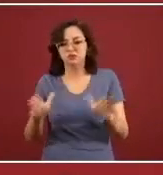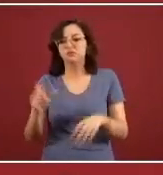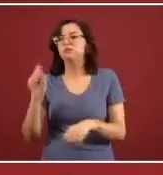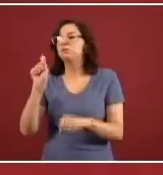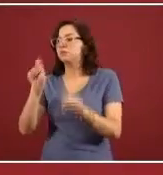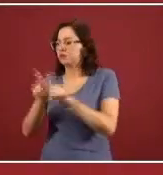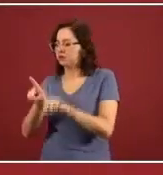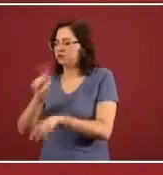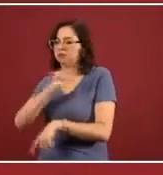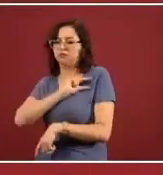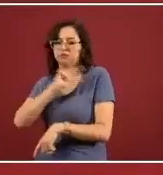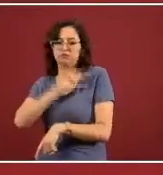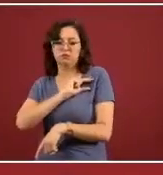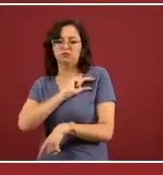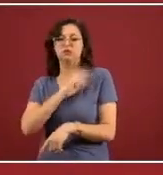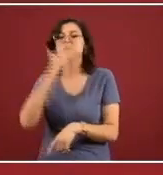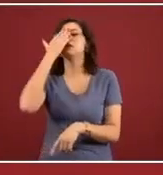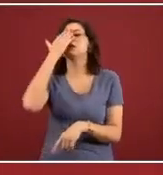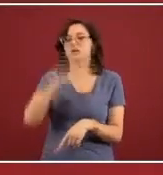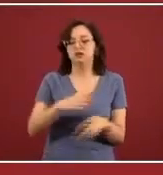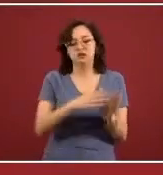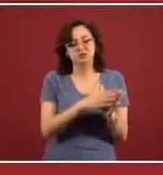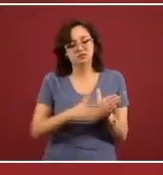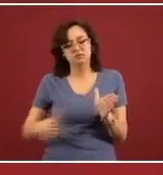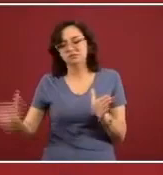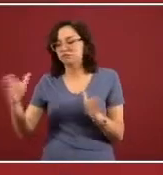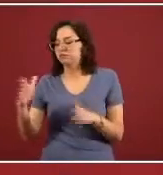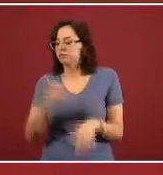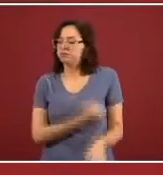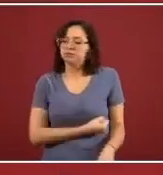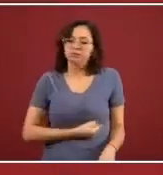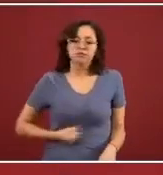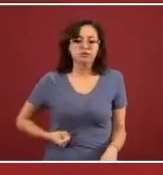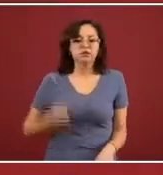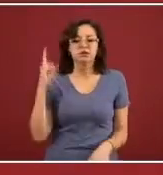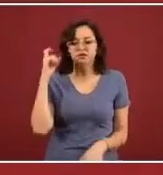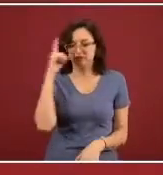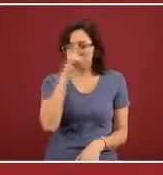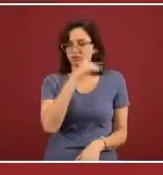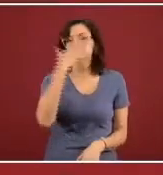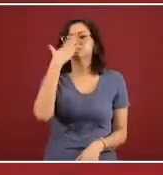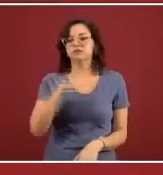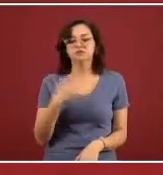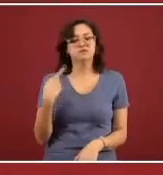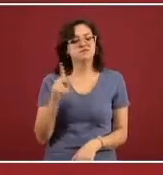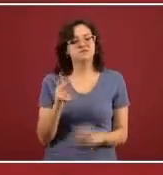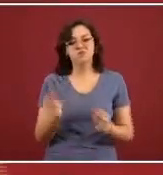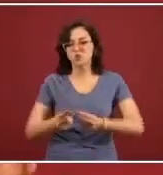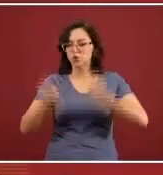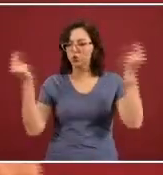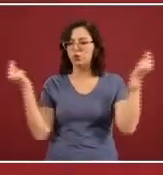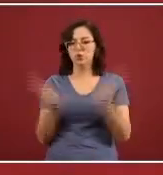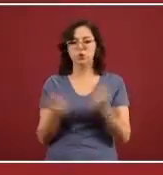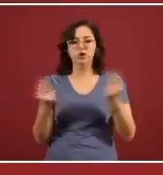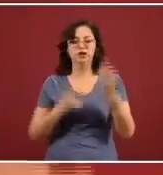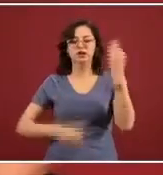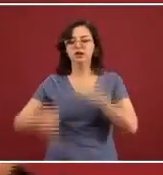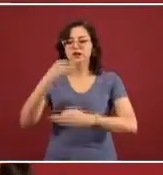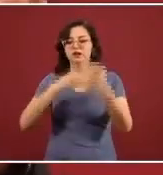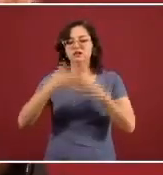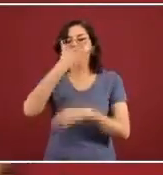digo para el sector privado. Sabemos que esto es un sacrificio muy grande, pero esto es algo que necesitamos hacer todas y